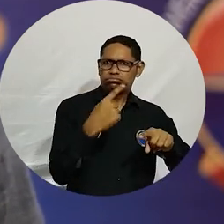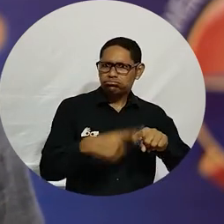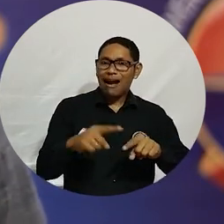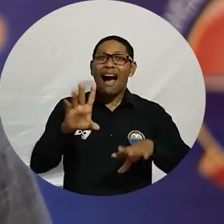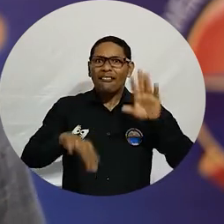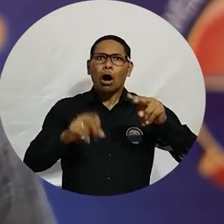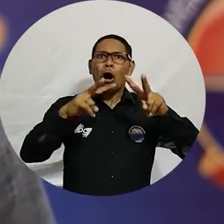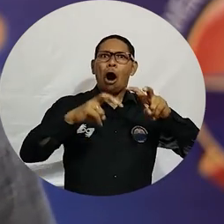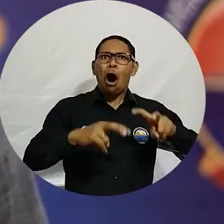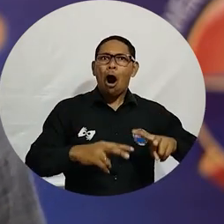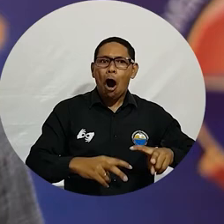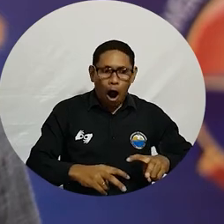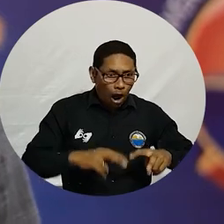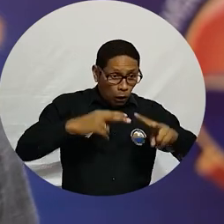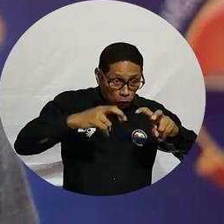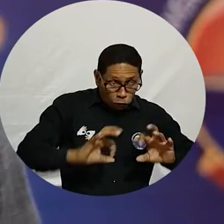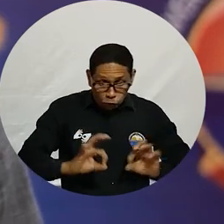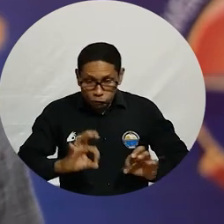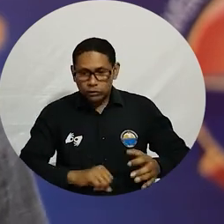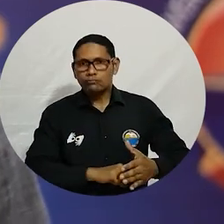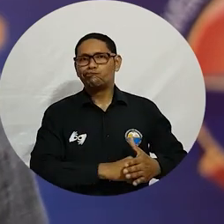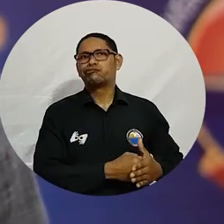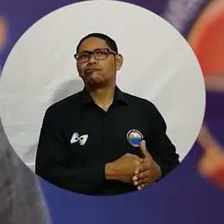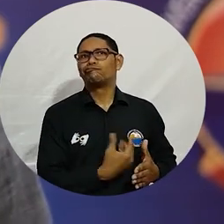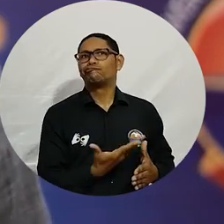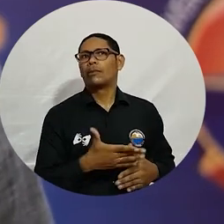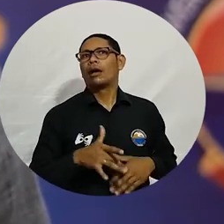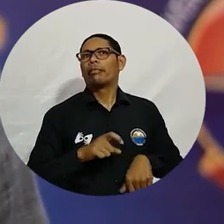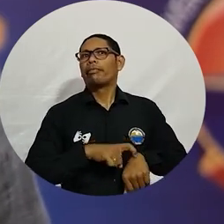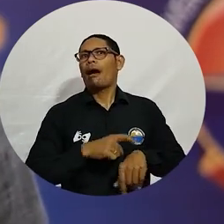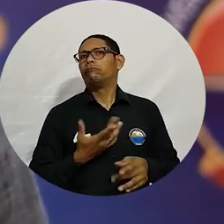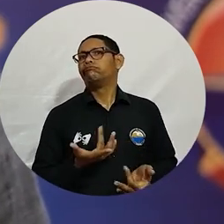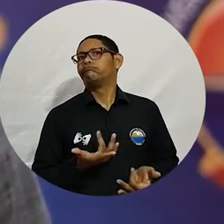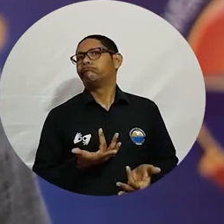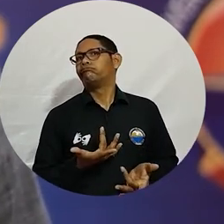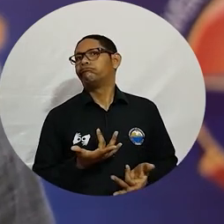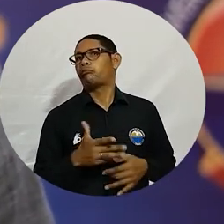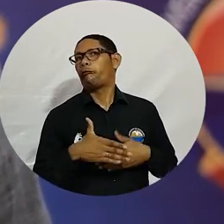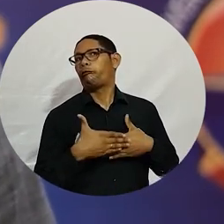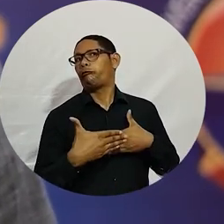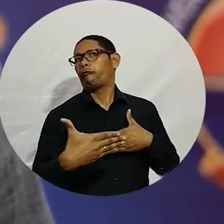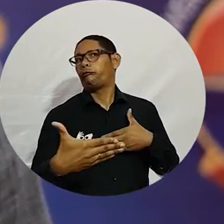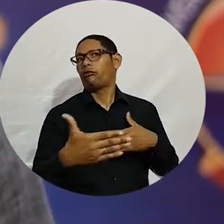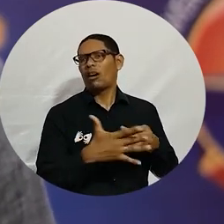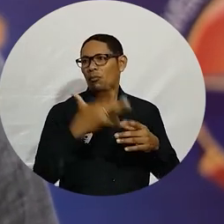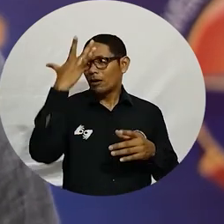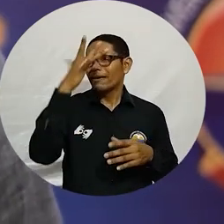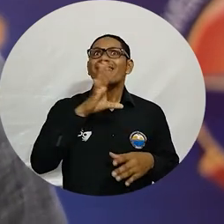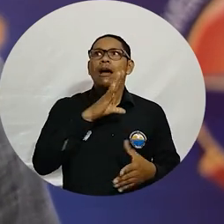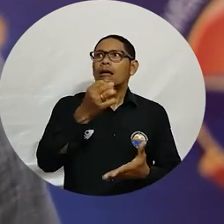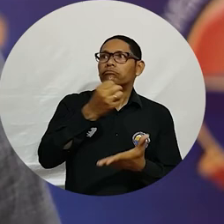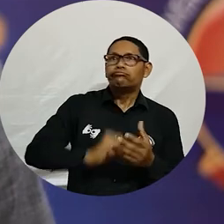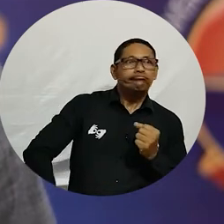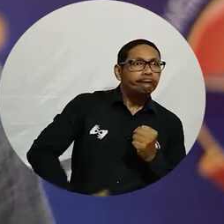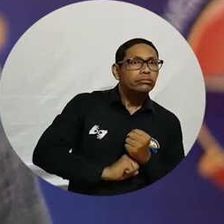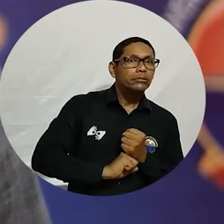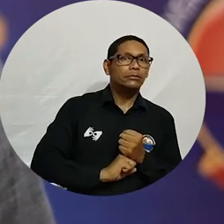así decirlo, demoran mucho tiempo en realizarse a causa de no encontrar fuentes de financiamiento. Por lo tanto, para